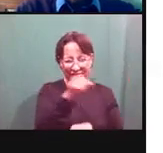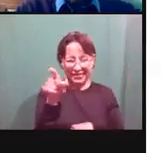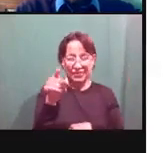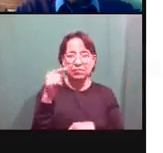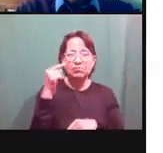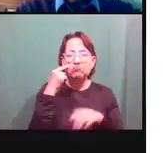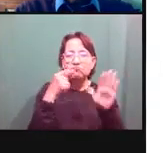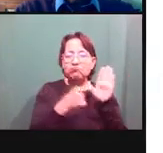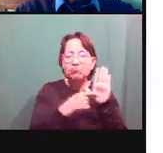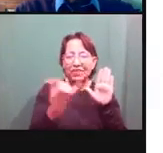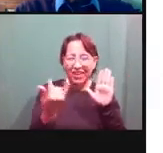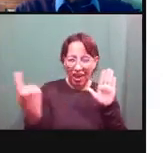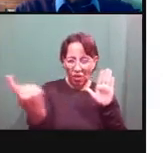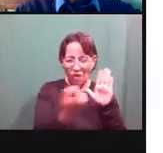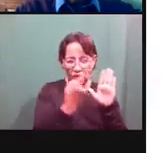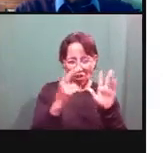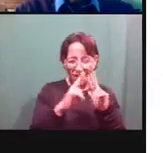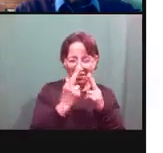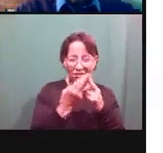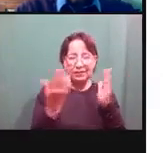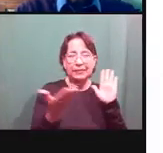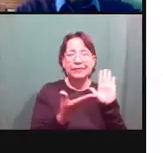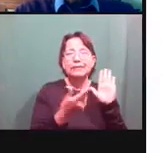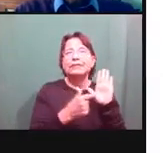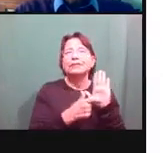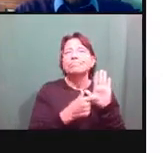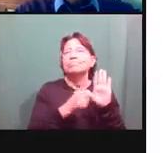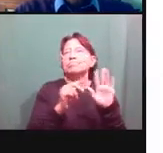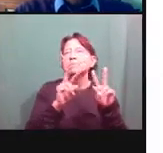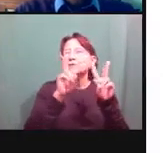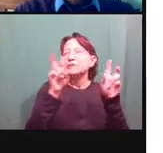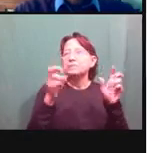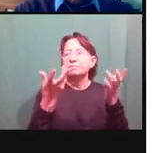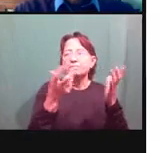este encuentro, pues son temas un poco